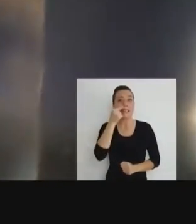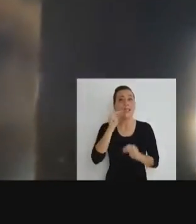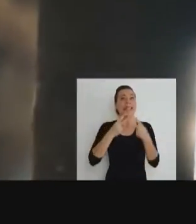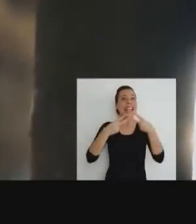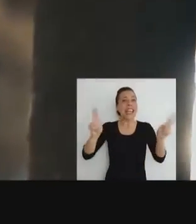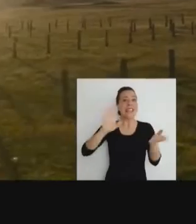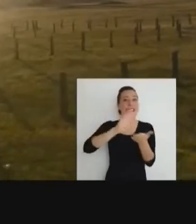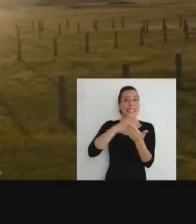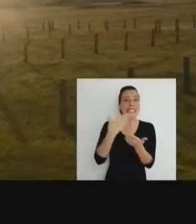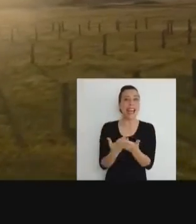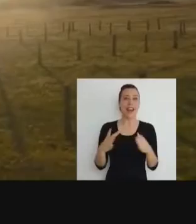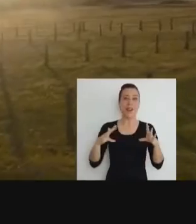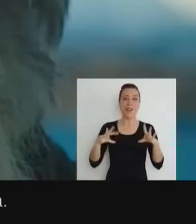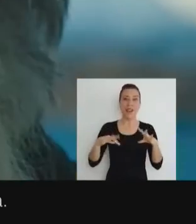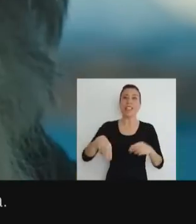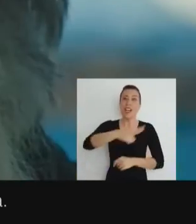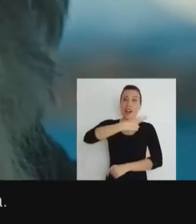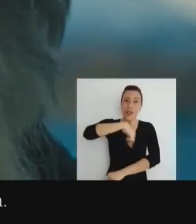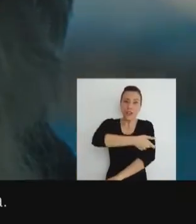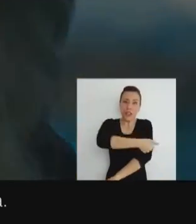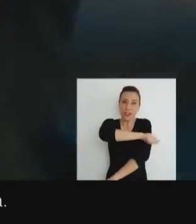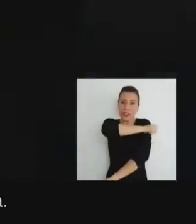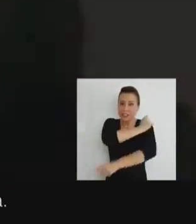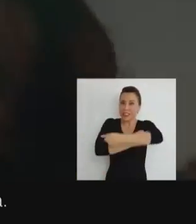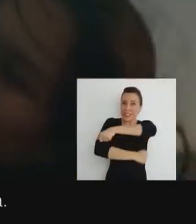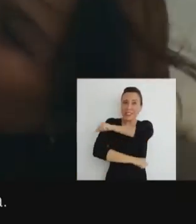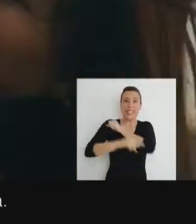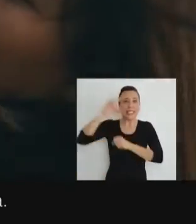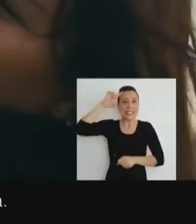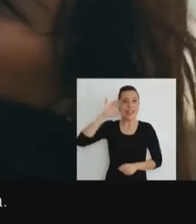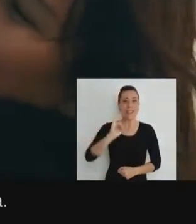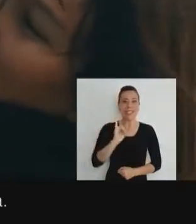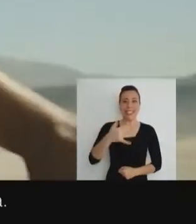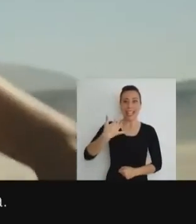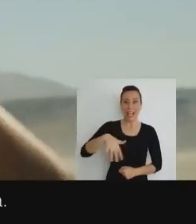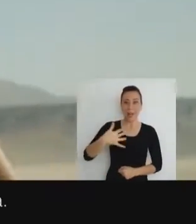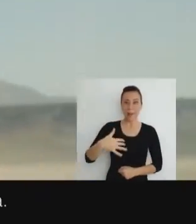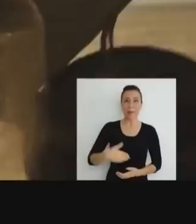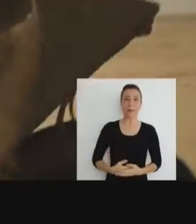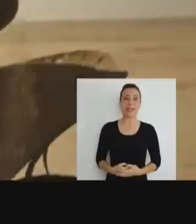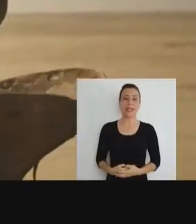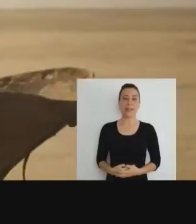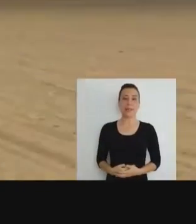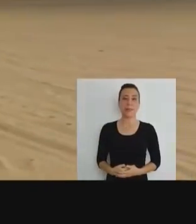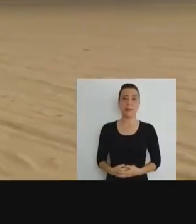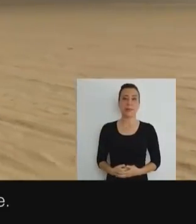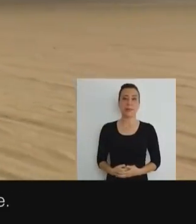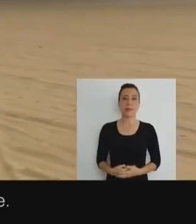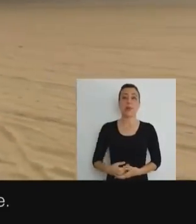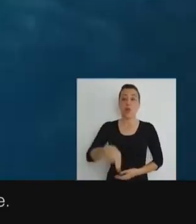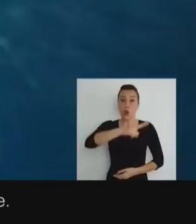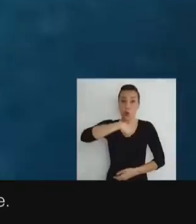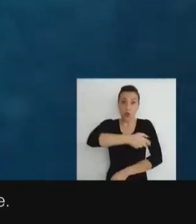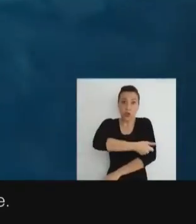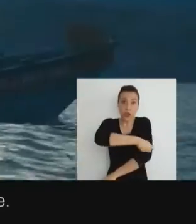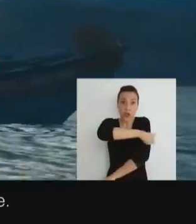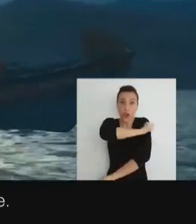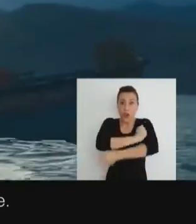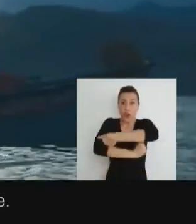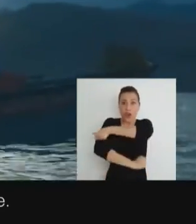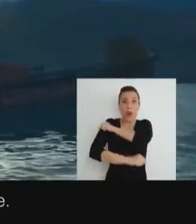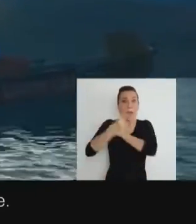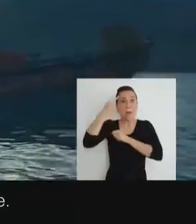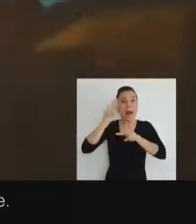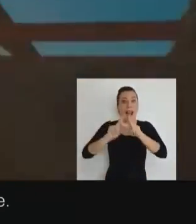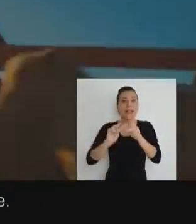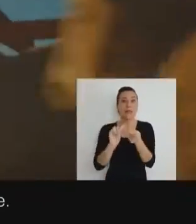yiwun kliayin. Yiwul tukuyin ka kimnya yin ni kemelkan. Yiwul tukuyin se umayal